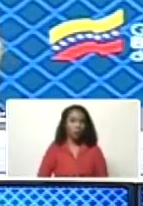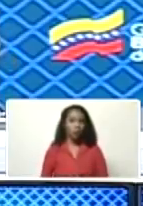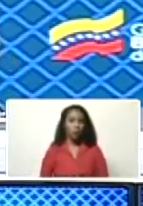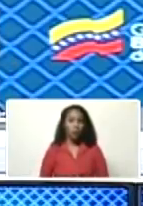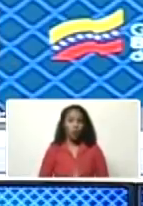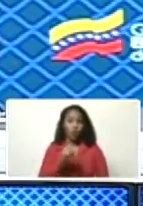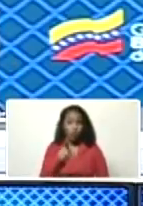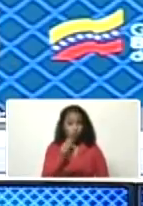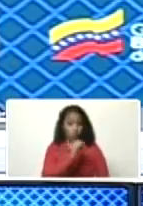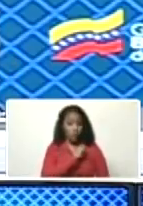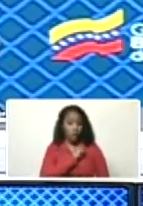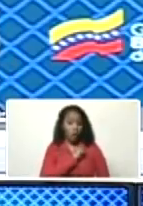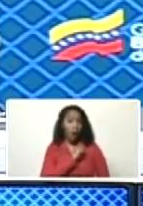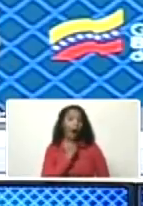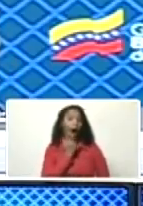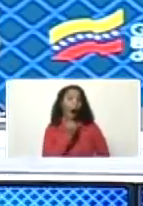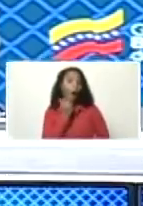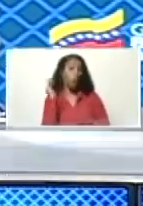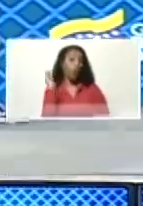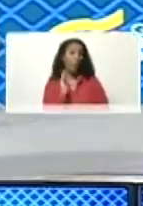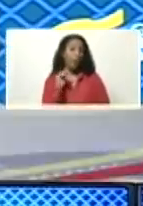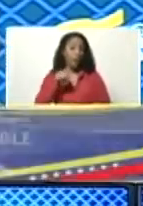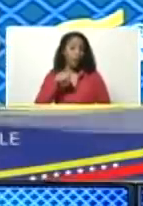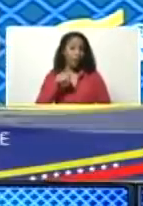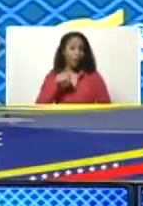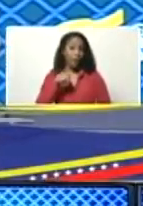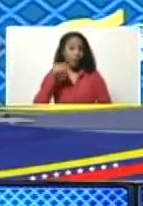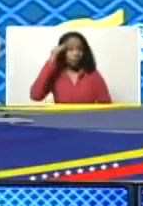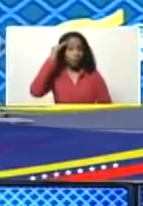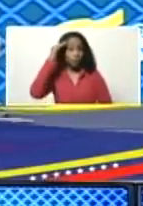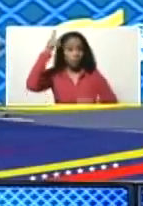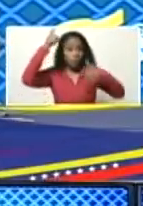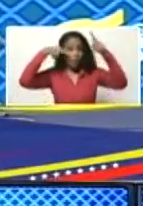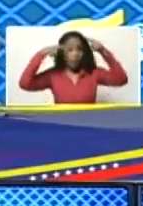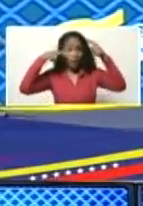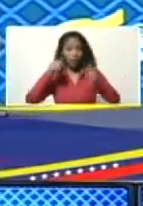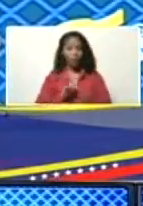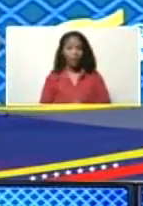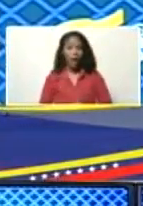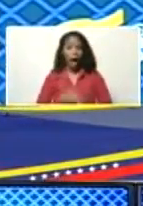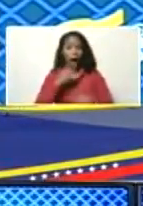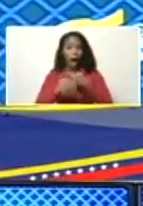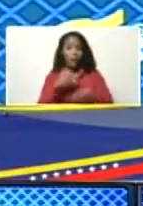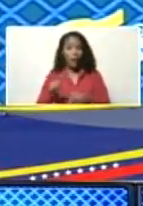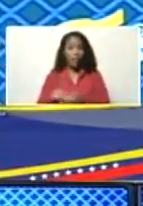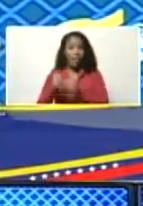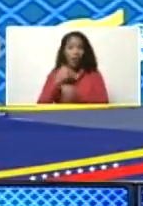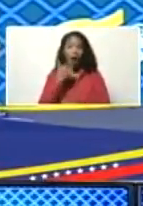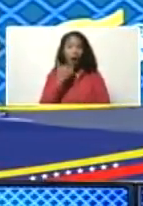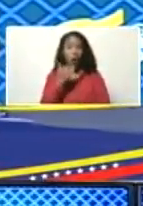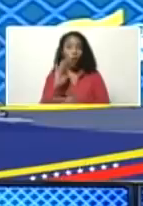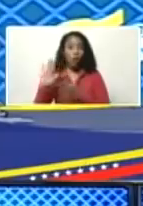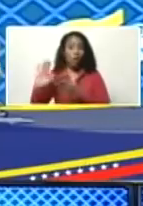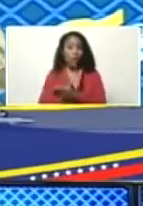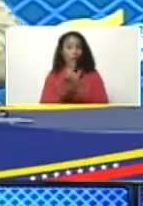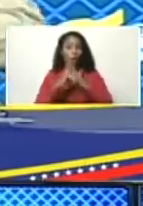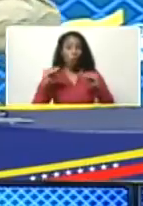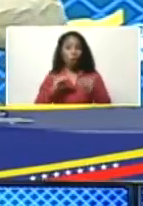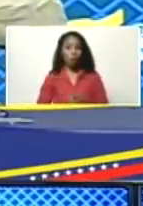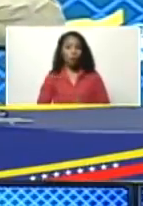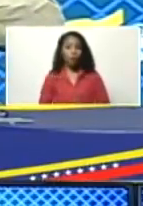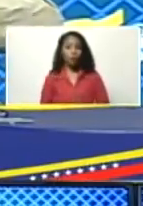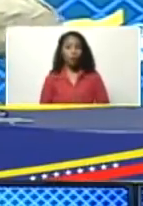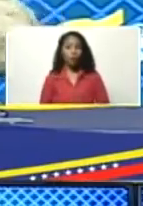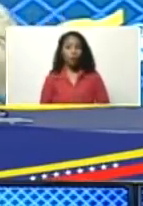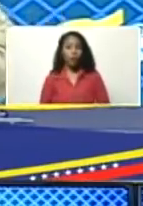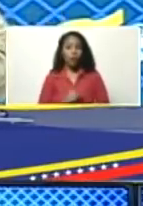tú temes que venga, en este caso el comandante Chávez, a hacerte daño, a quitarte todo, si